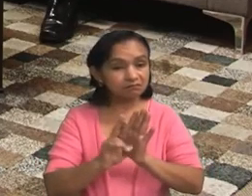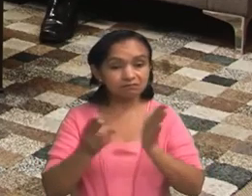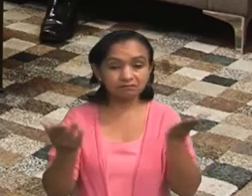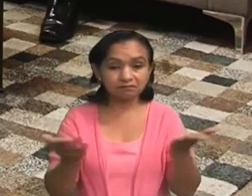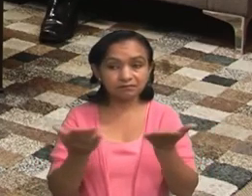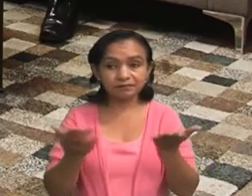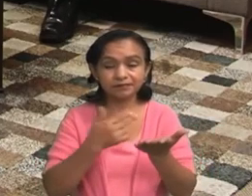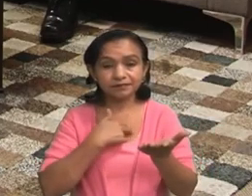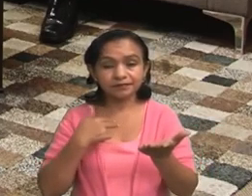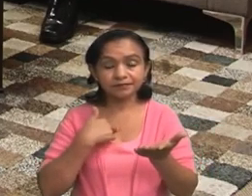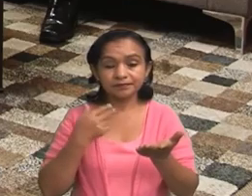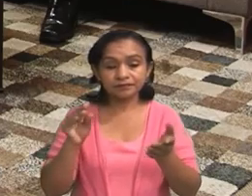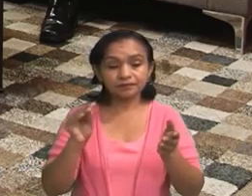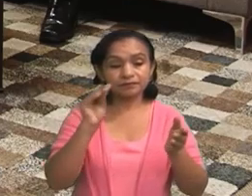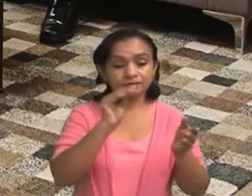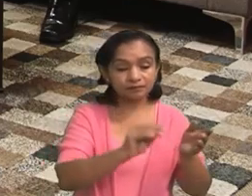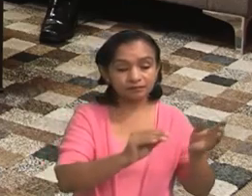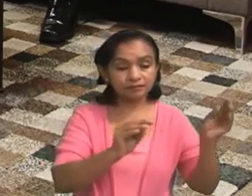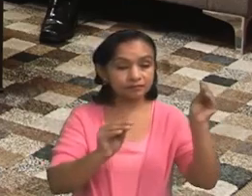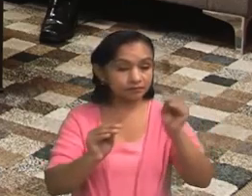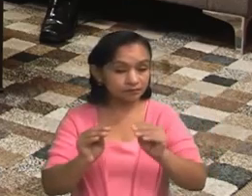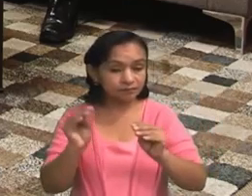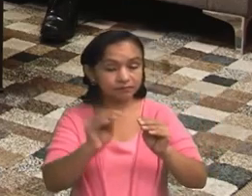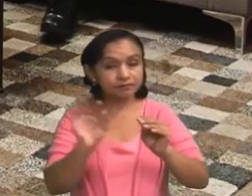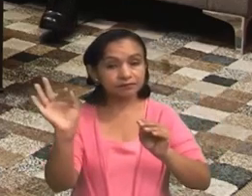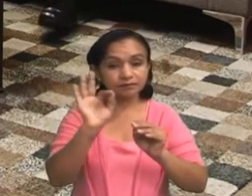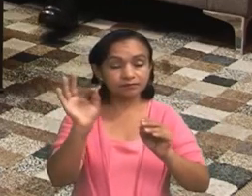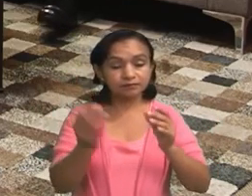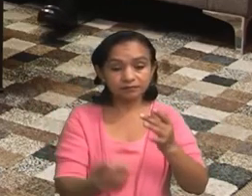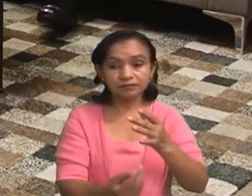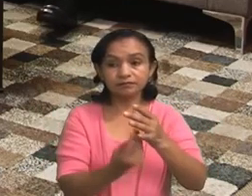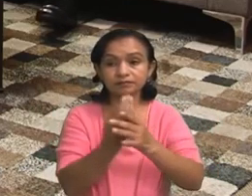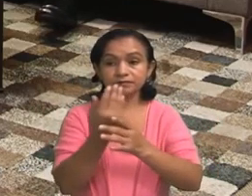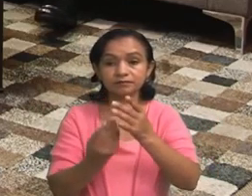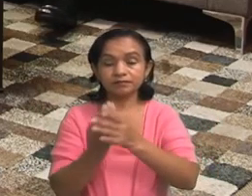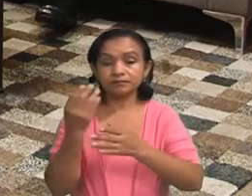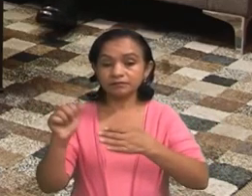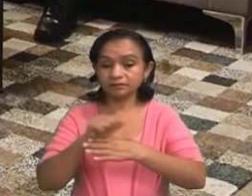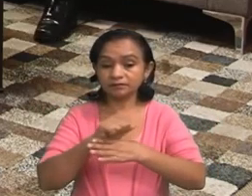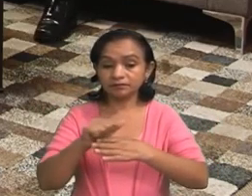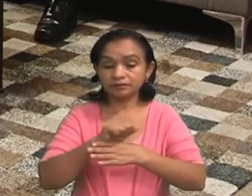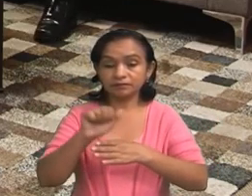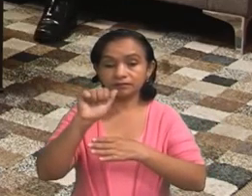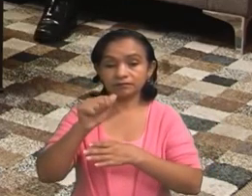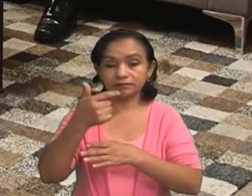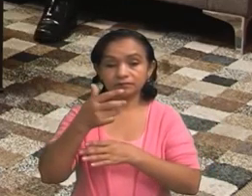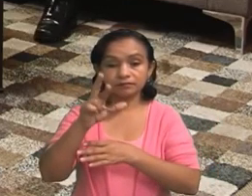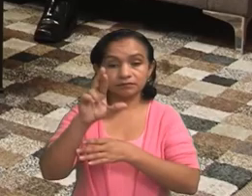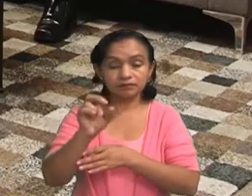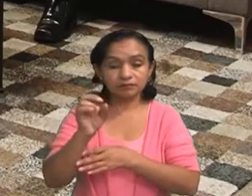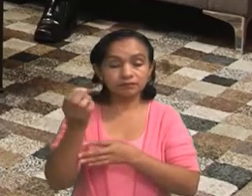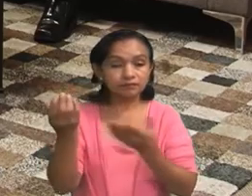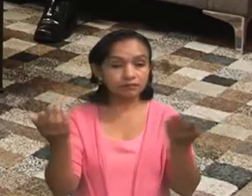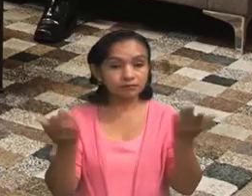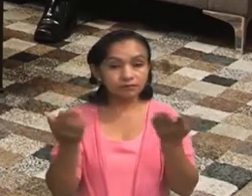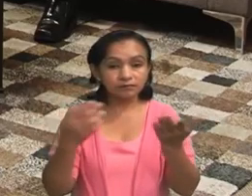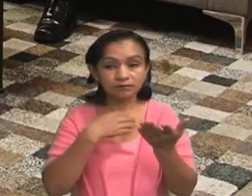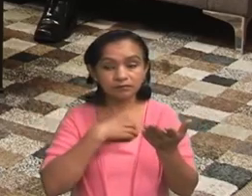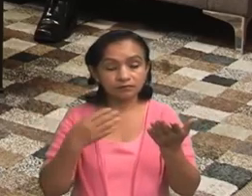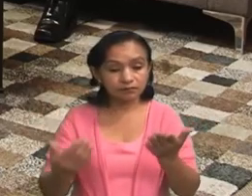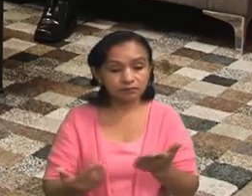ido incorporando en su forma de producir alguna práctica agroecológica, o cómo le ha ido en su